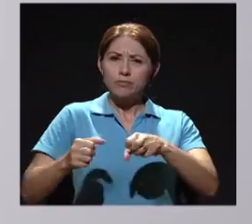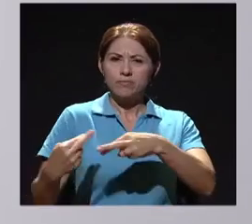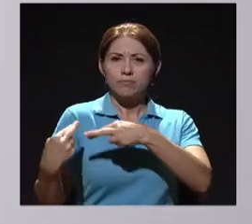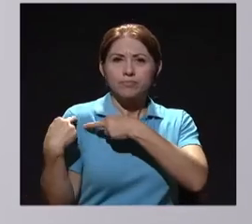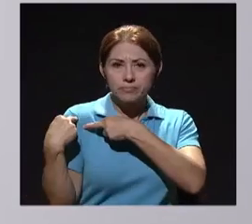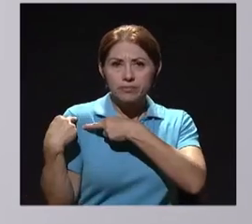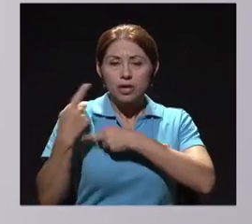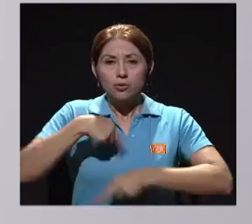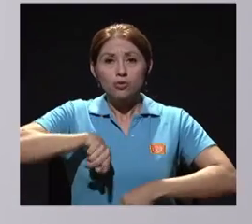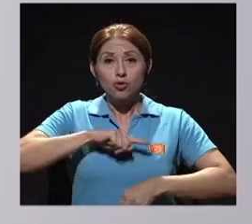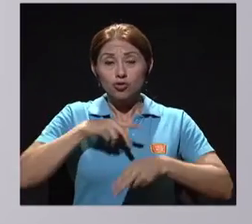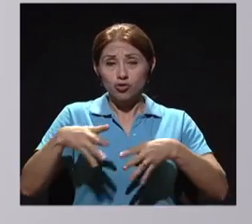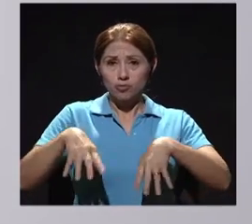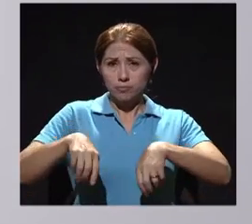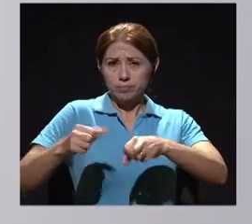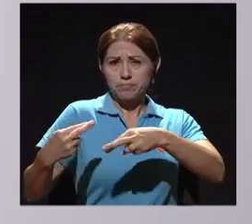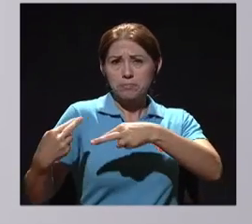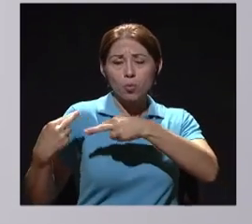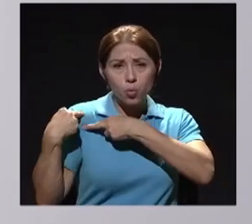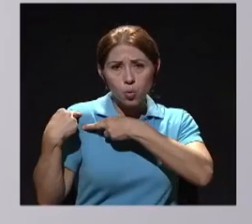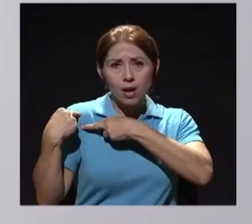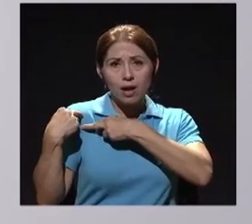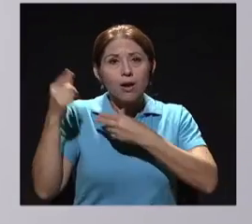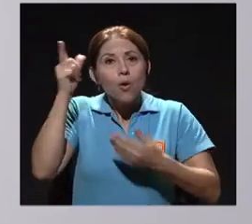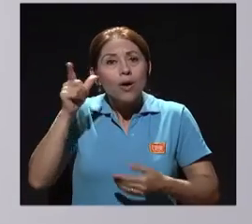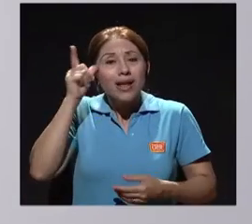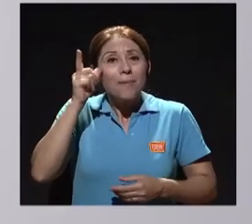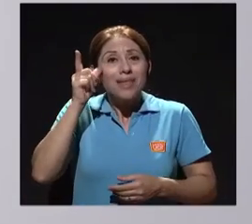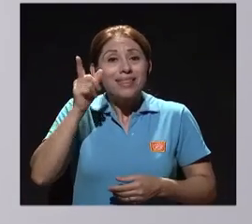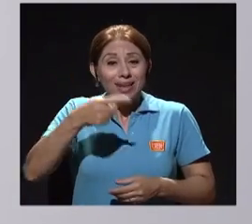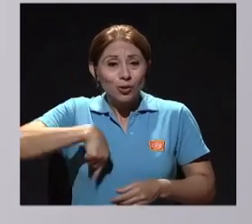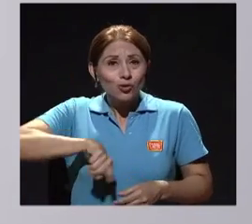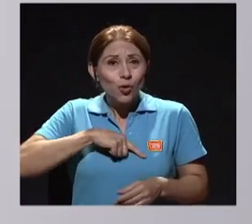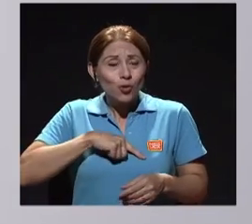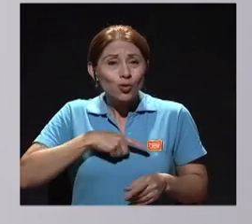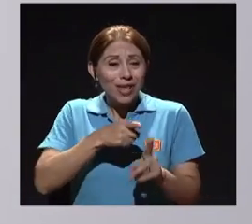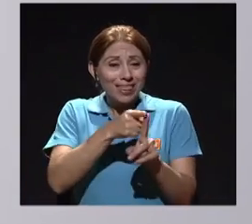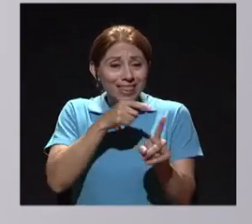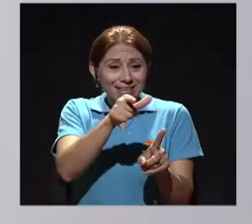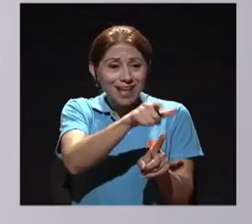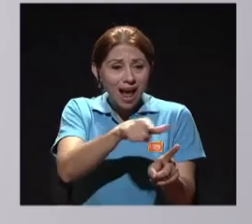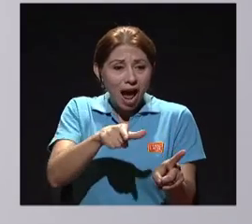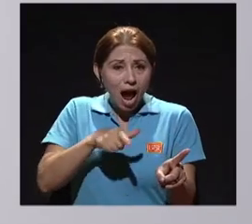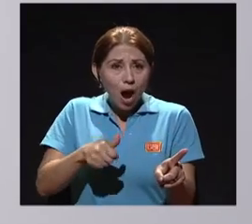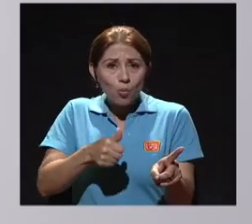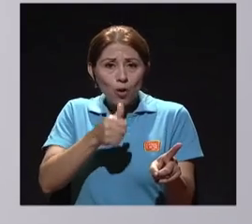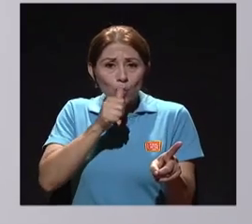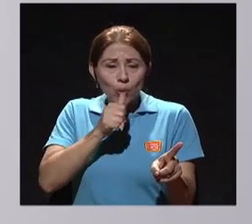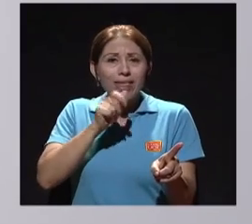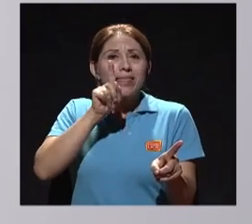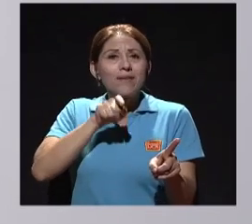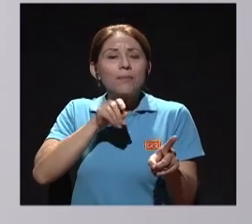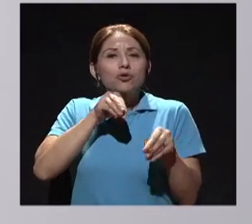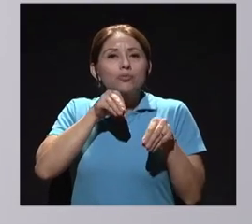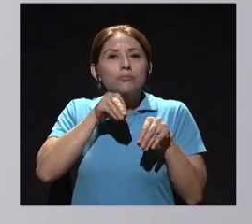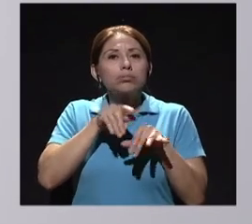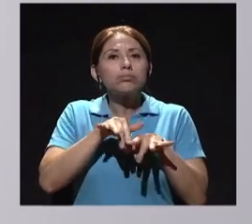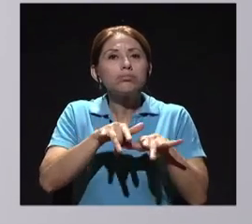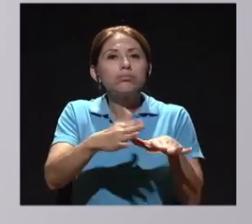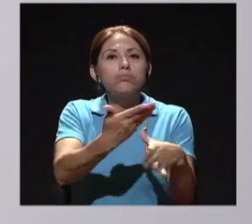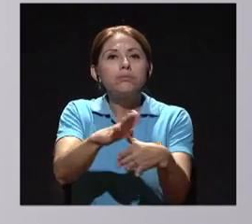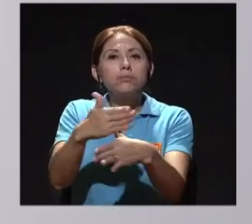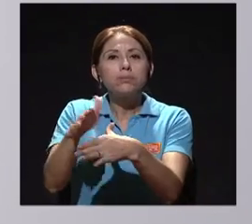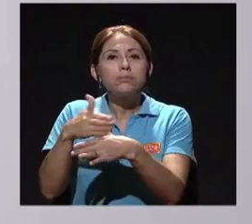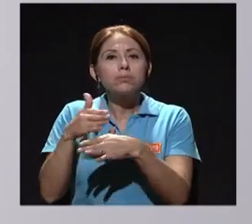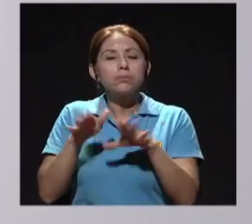esa gran responsabilidad obviamente nosotros tenemos que canalizar el agua desde la fuente donde las recibimos hacia los hogares